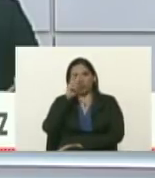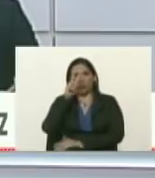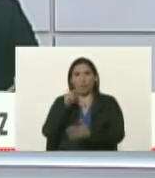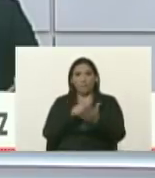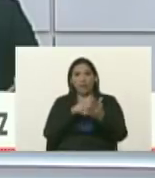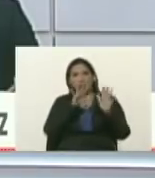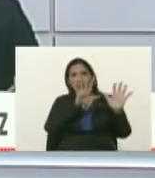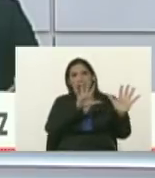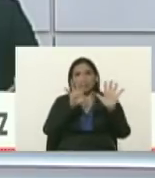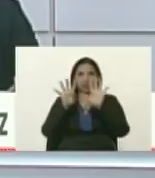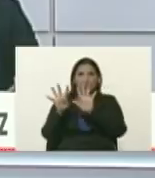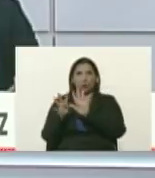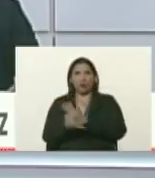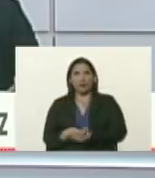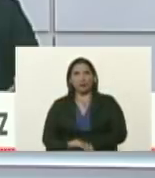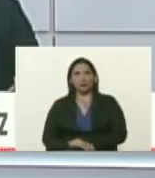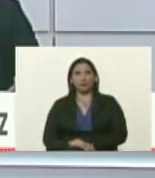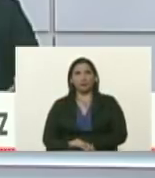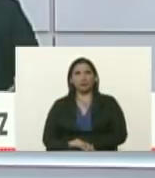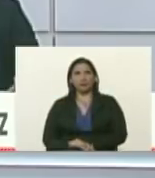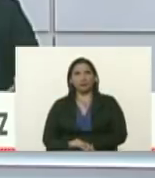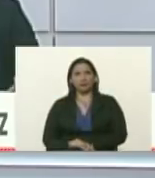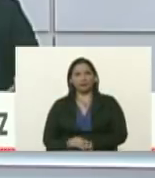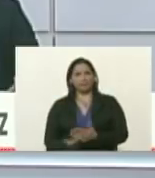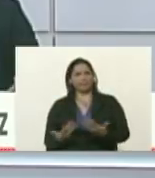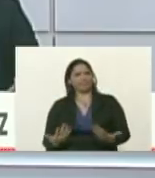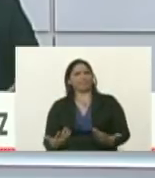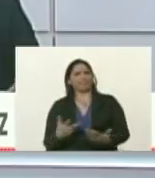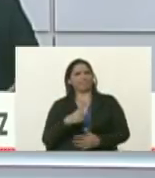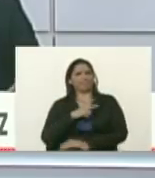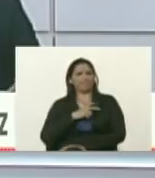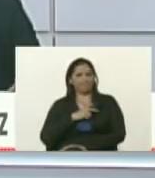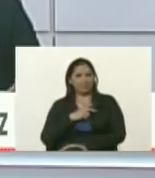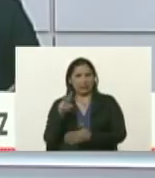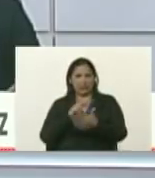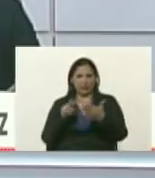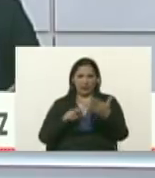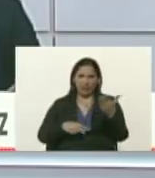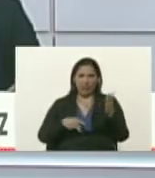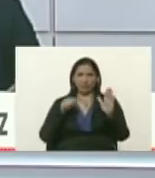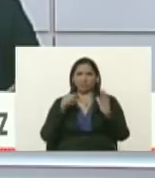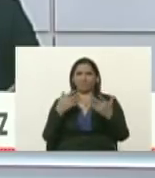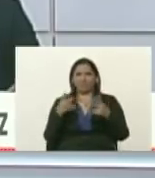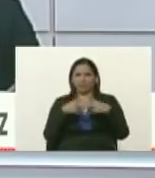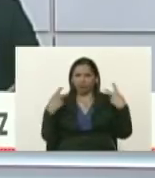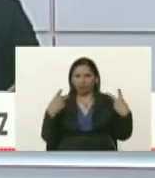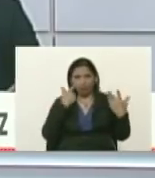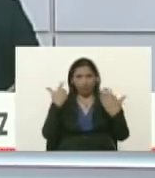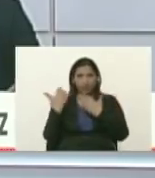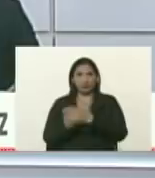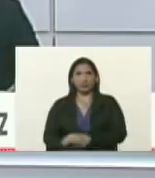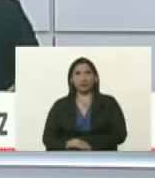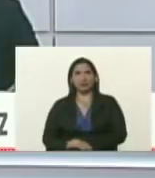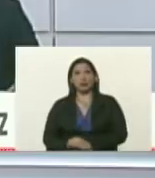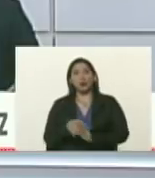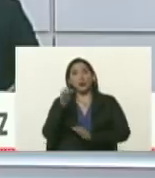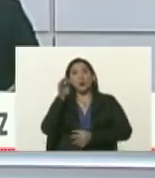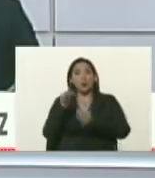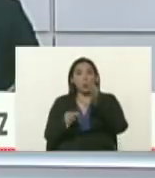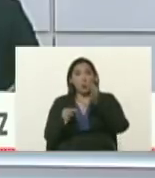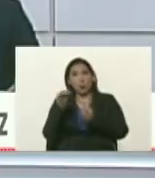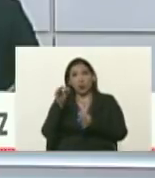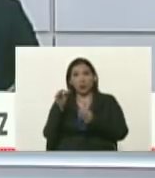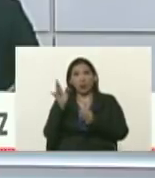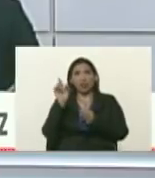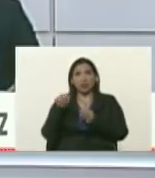2019. Es muy curioso, yo le voy a leer una parte del artículo. Los juristas,